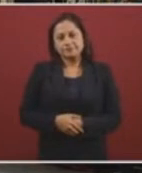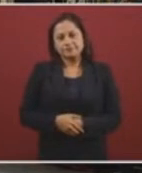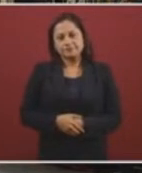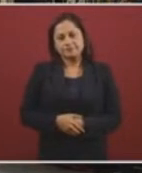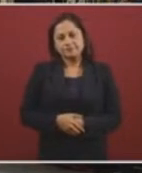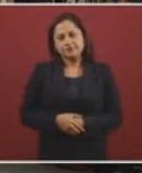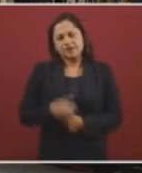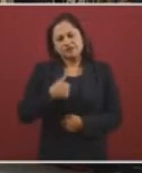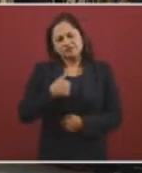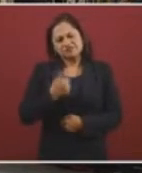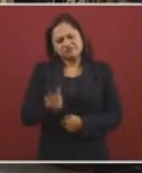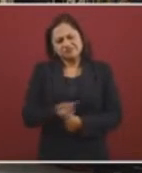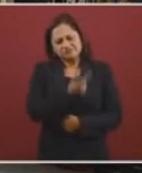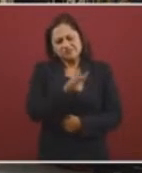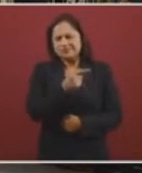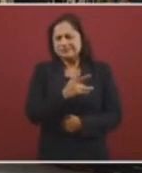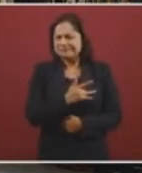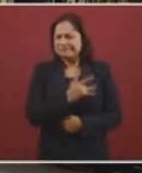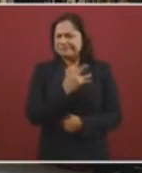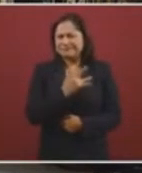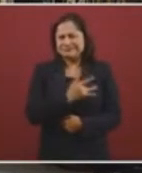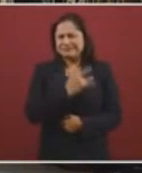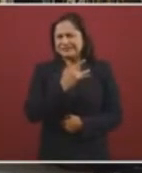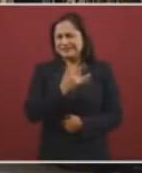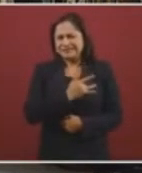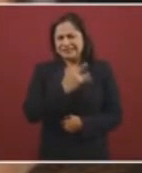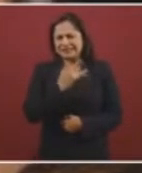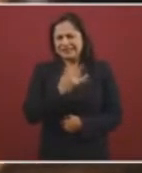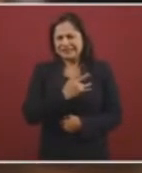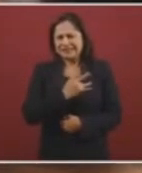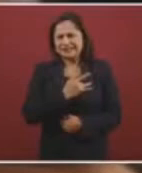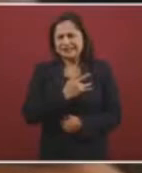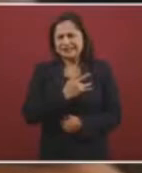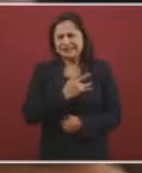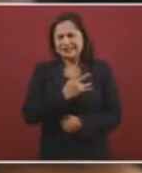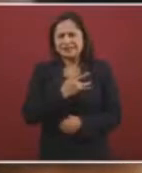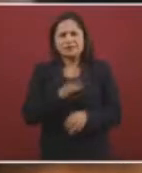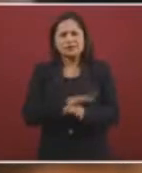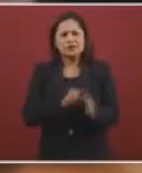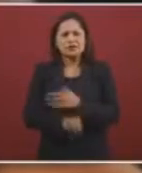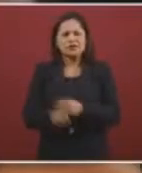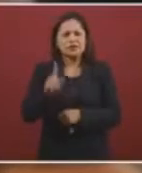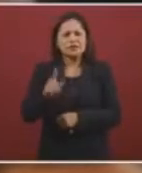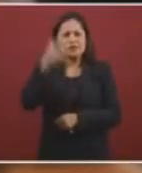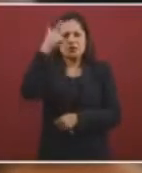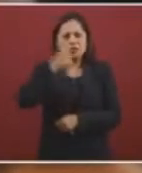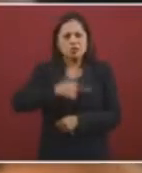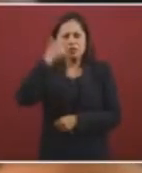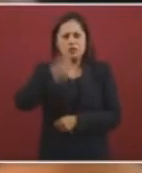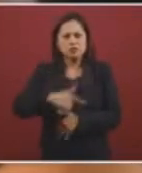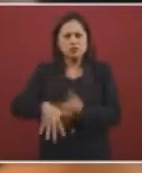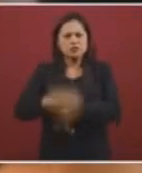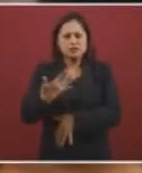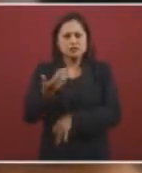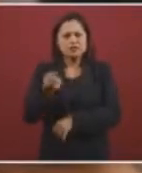lo obliga a que lo compromete que siente un hombre cuando buena manifestación como en la noche del 15 que con novio